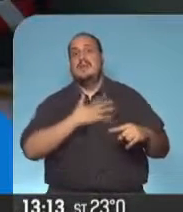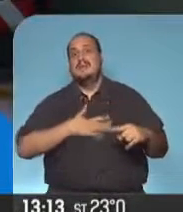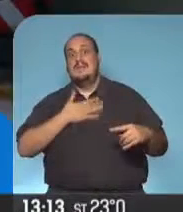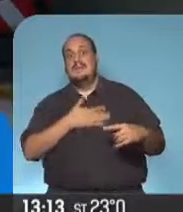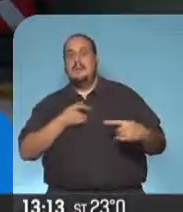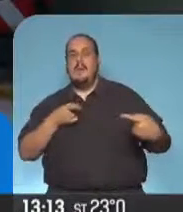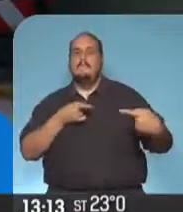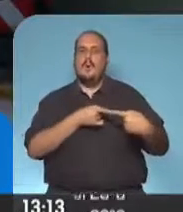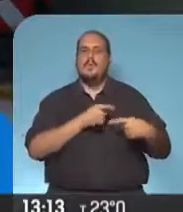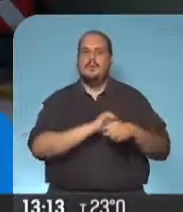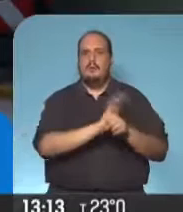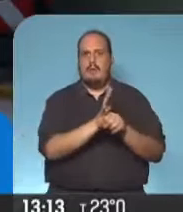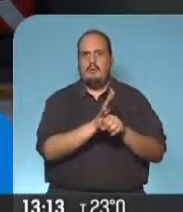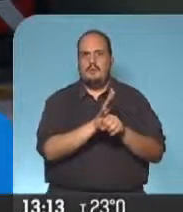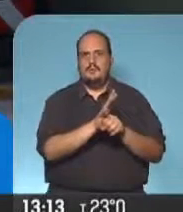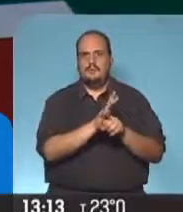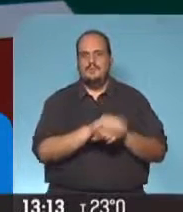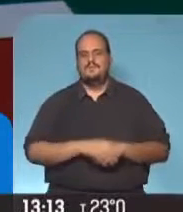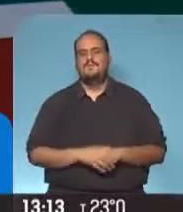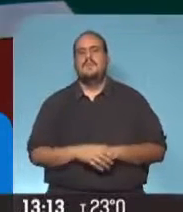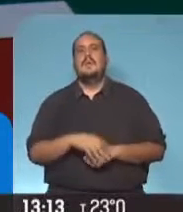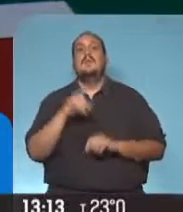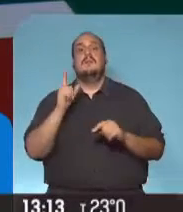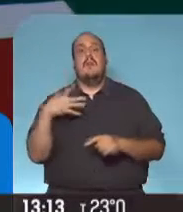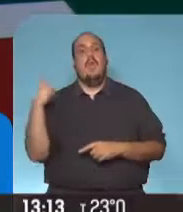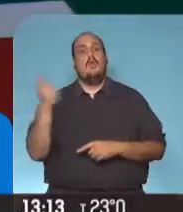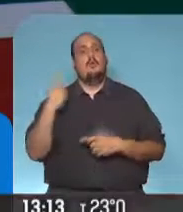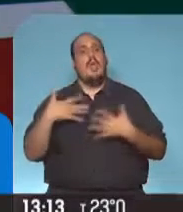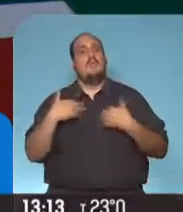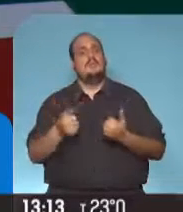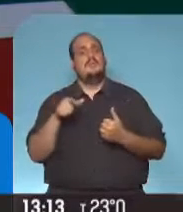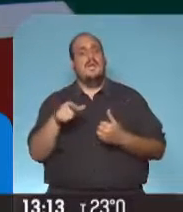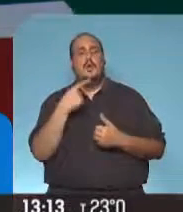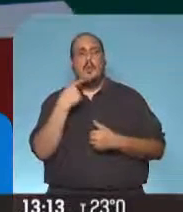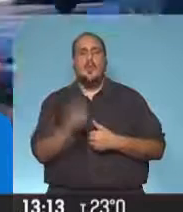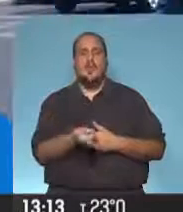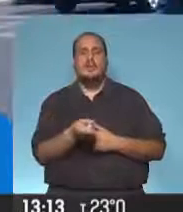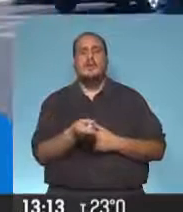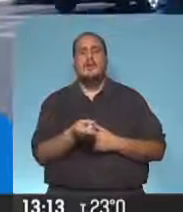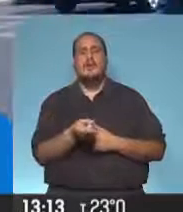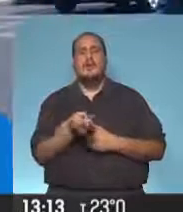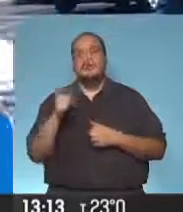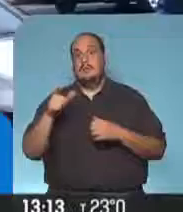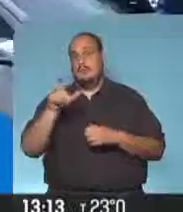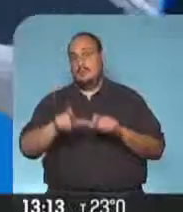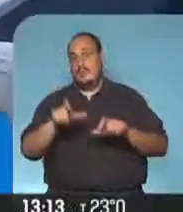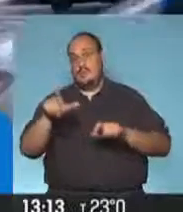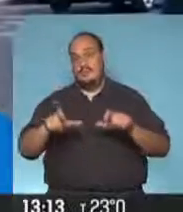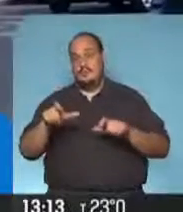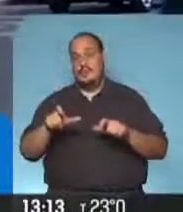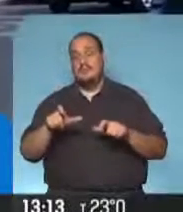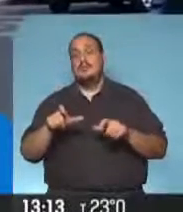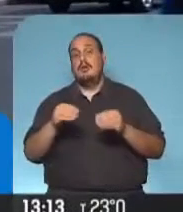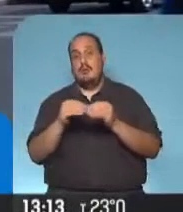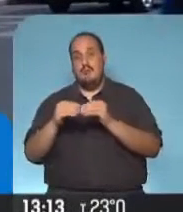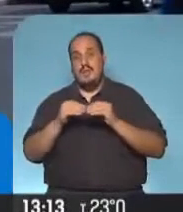el COVID-19. Además, las autoridades sanitarias establecieron el aislamiento, es decir, la cuarentena, de otras